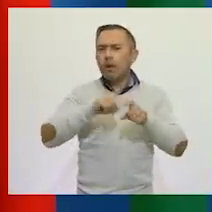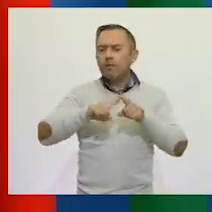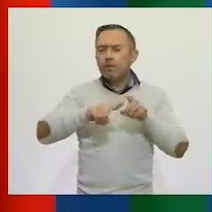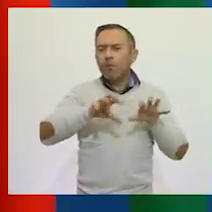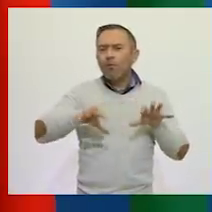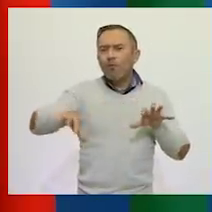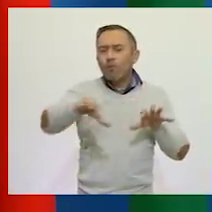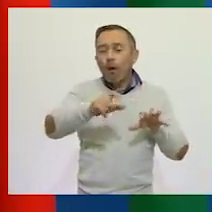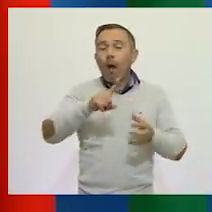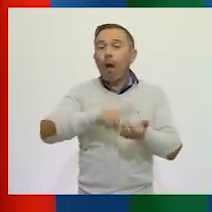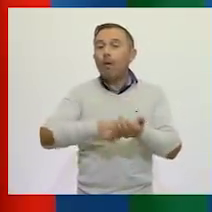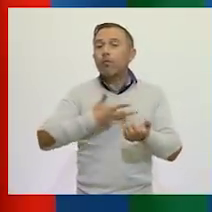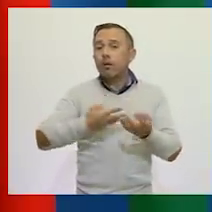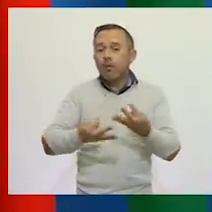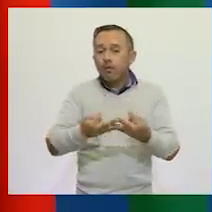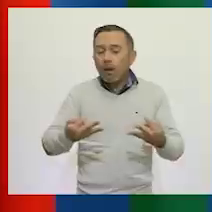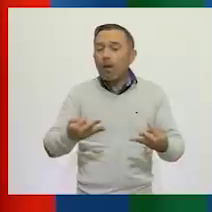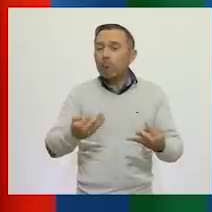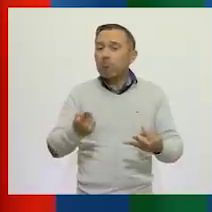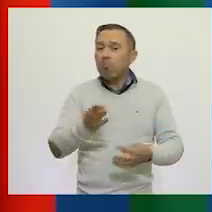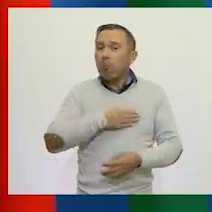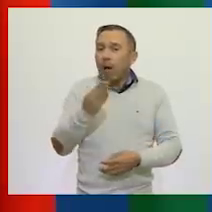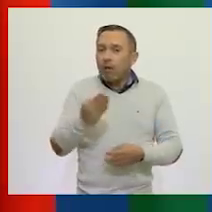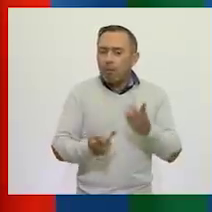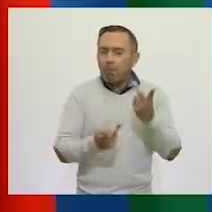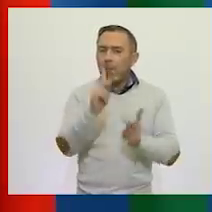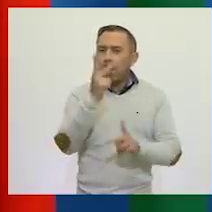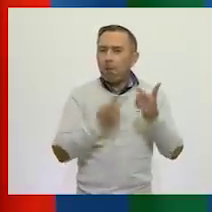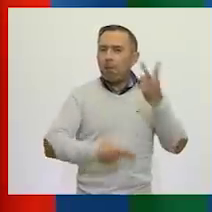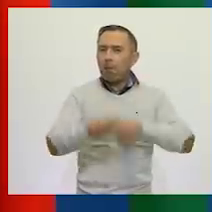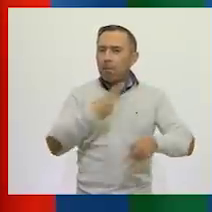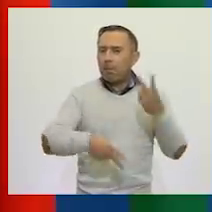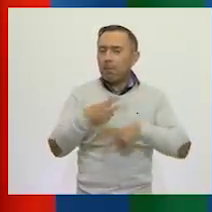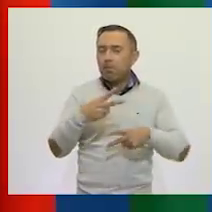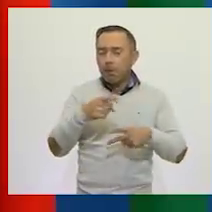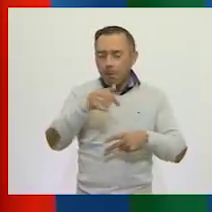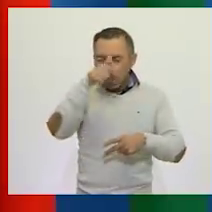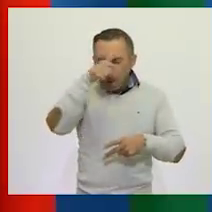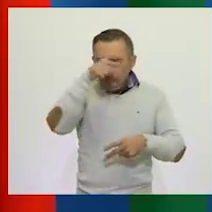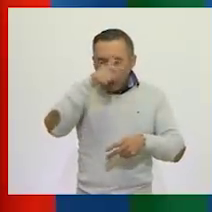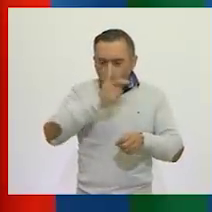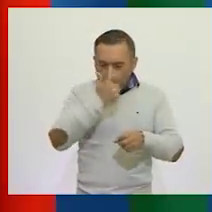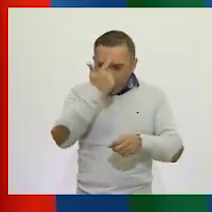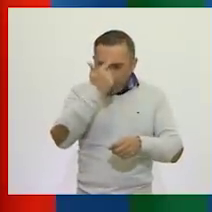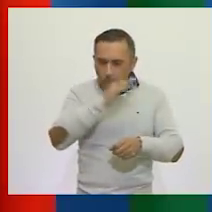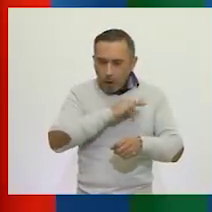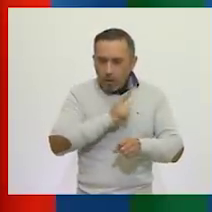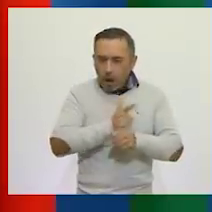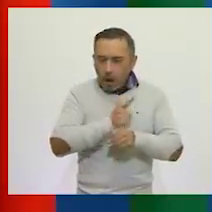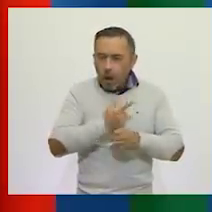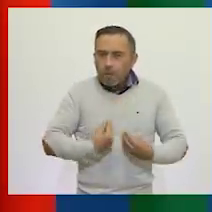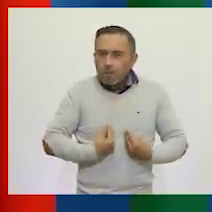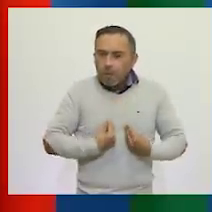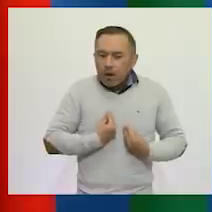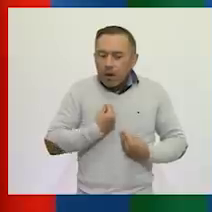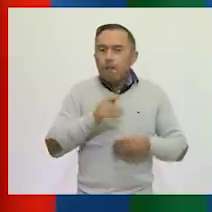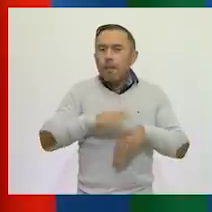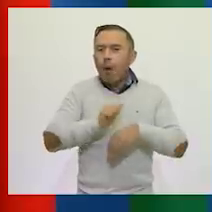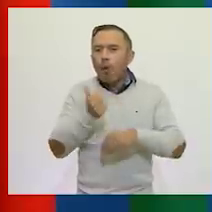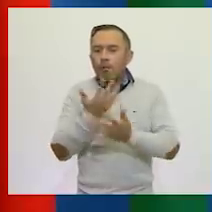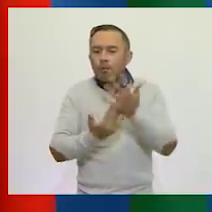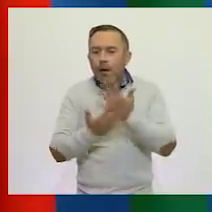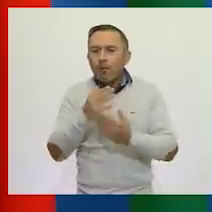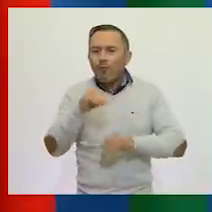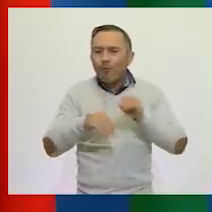cultivar. A medida que fueron creciendo, idearon nuevas formas de subsistir y construir nuevas cosas,